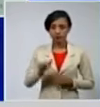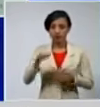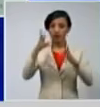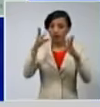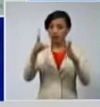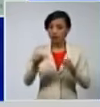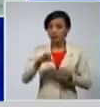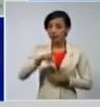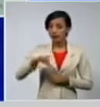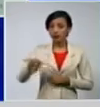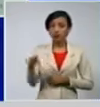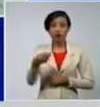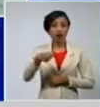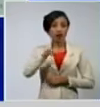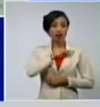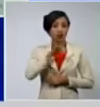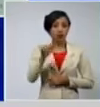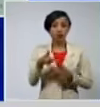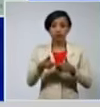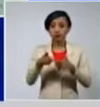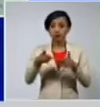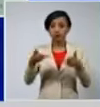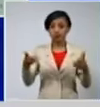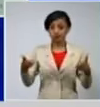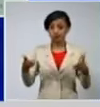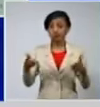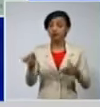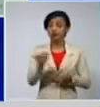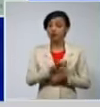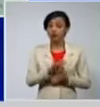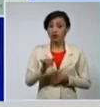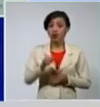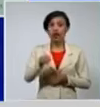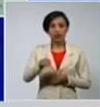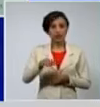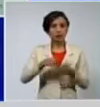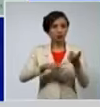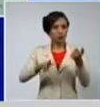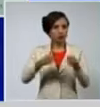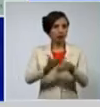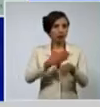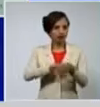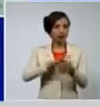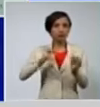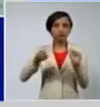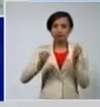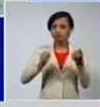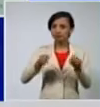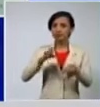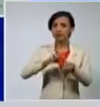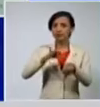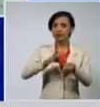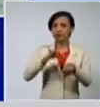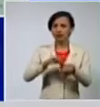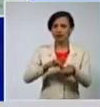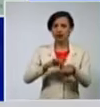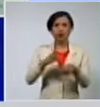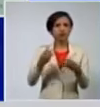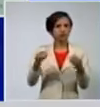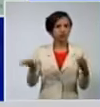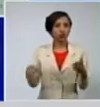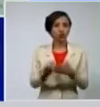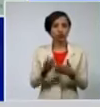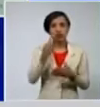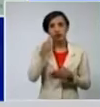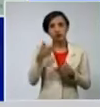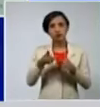muy elevada. Esta provincia había logrado un control de la enfermedad hace varios días que viene